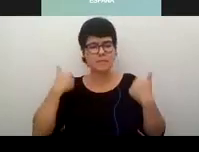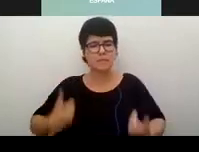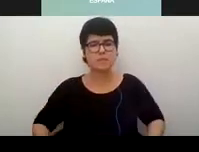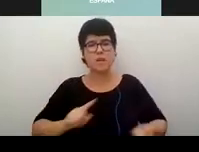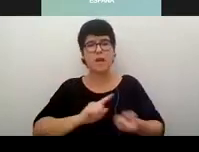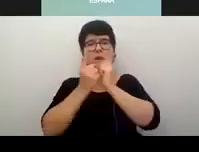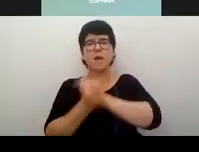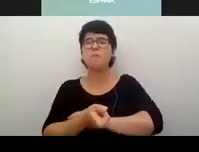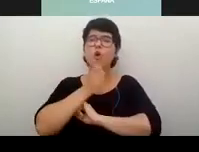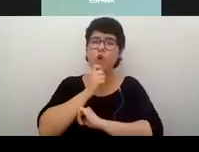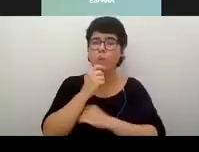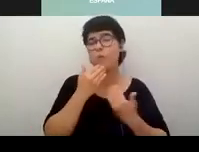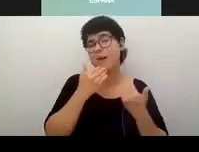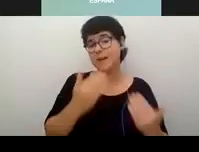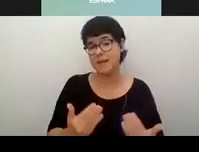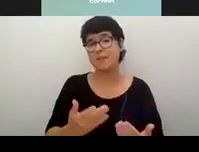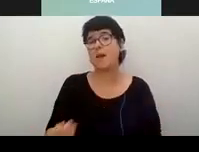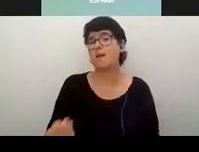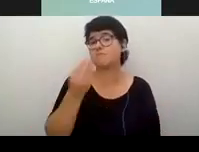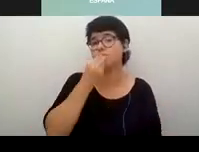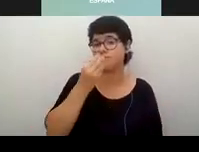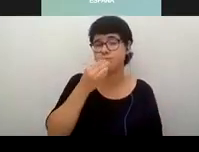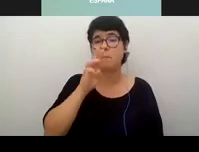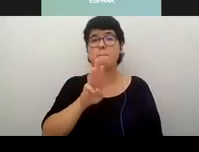de probióticos y de prebióticos.